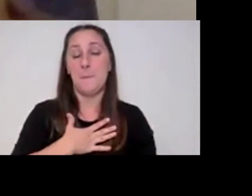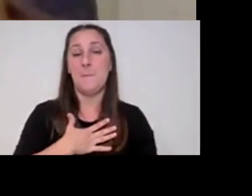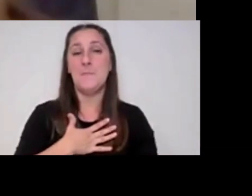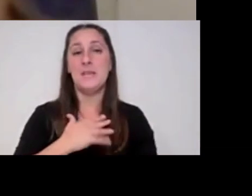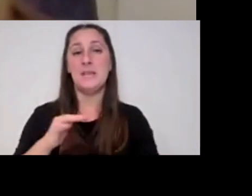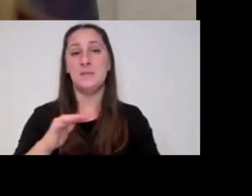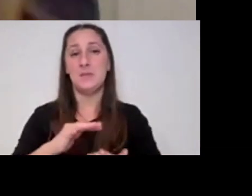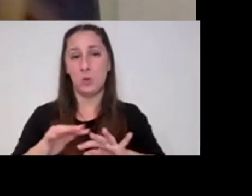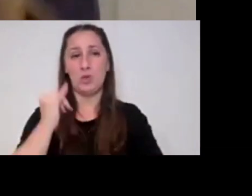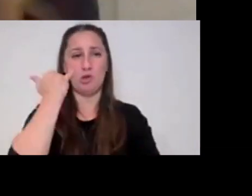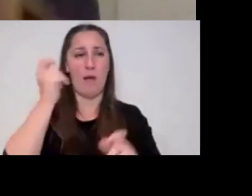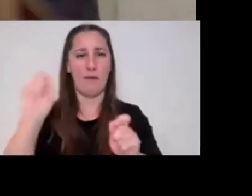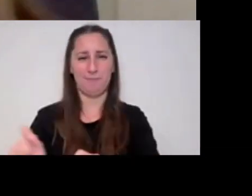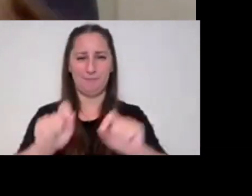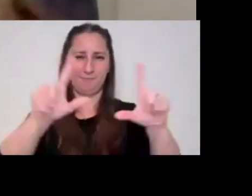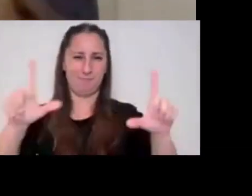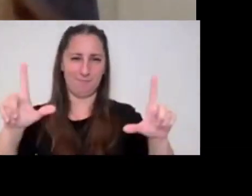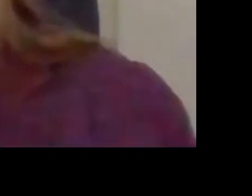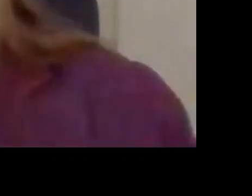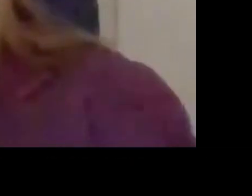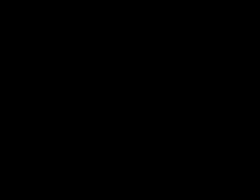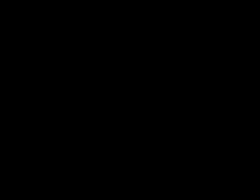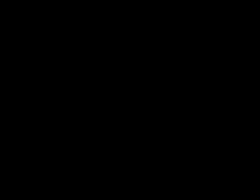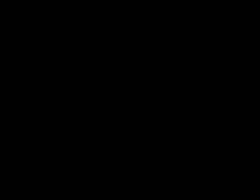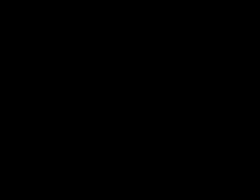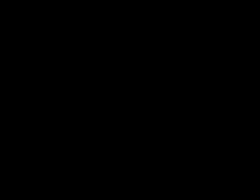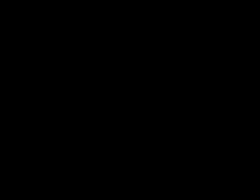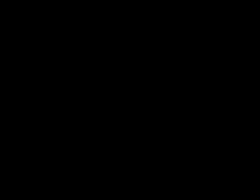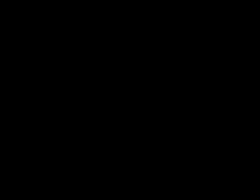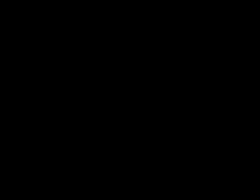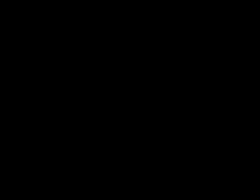estoy compartiendo mi diapositiva.